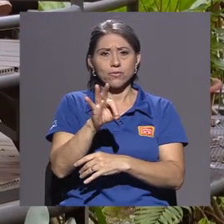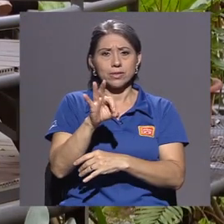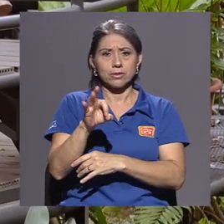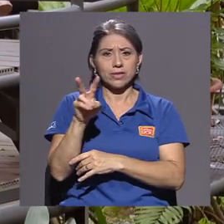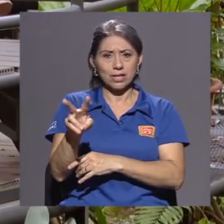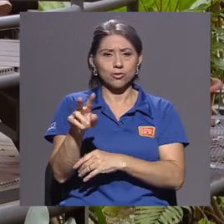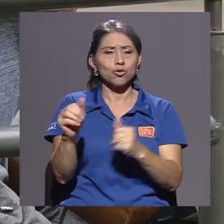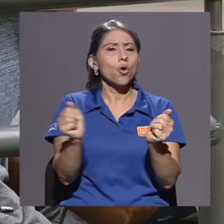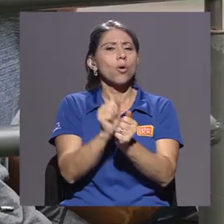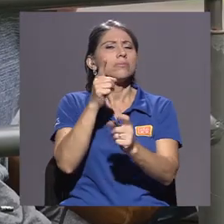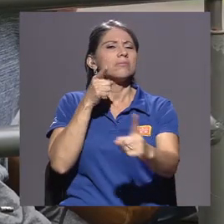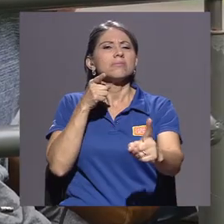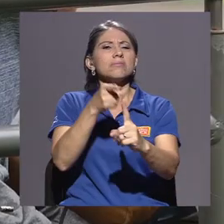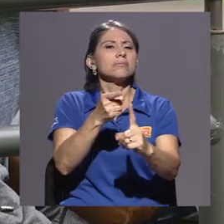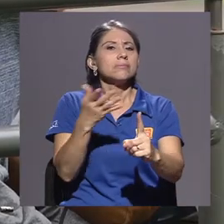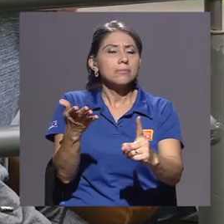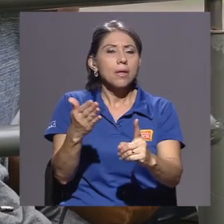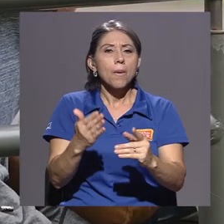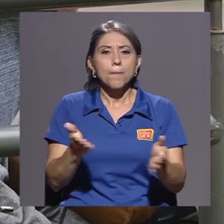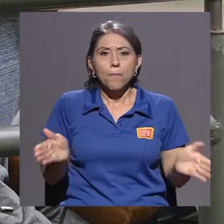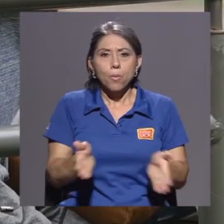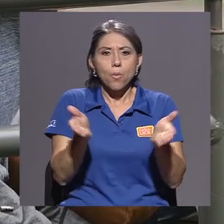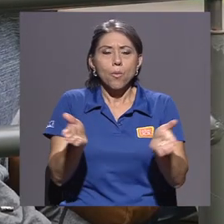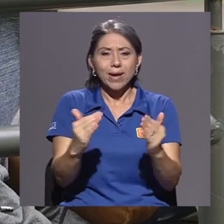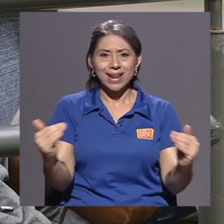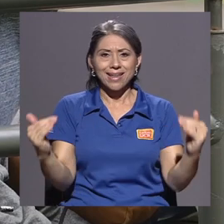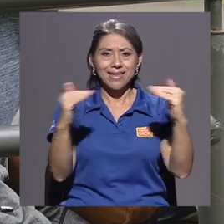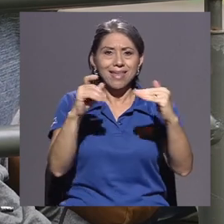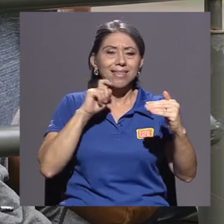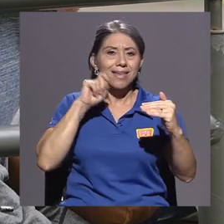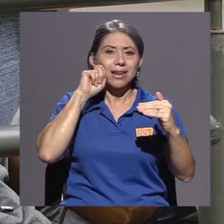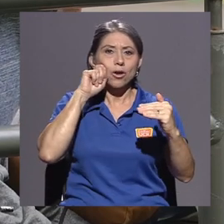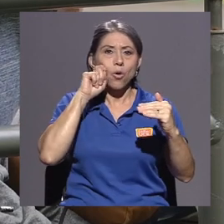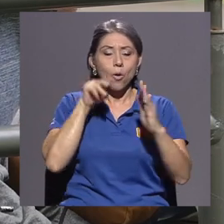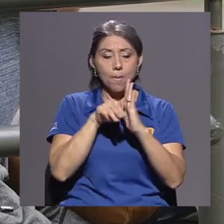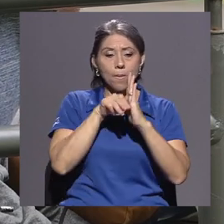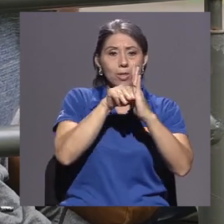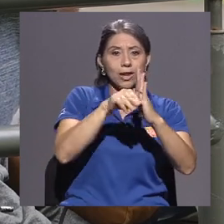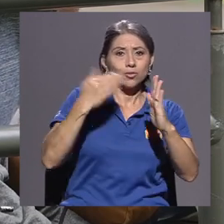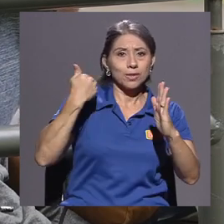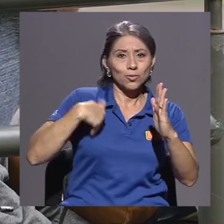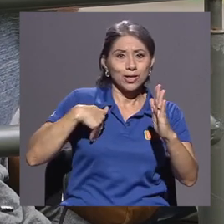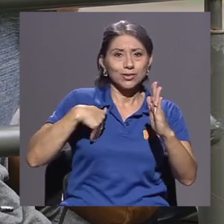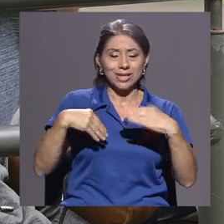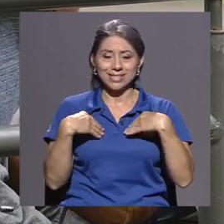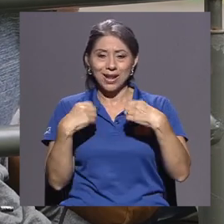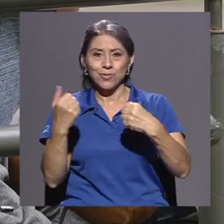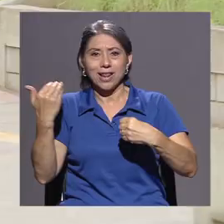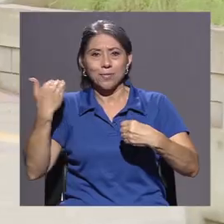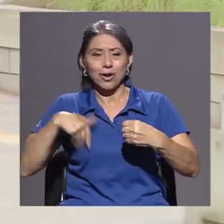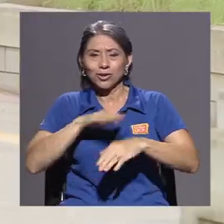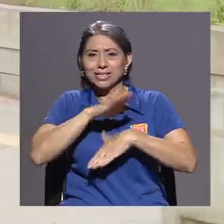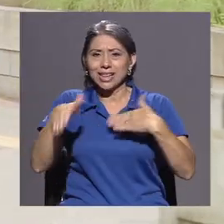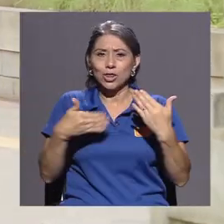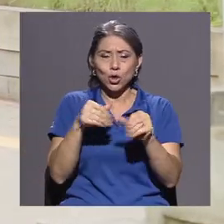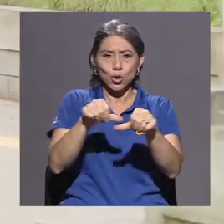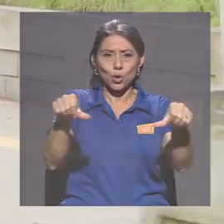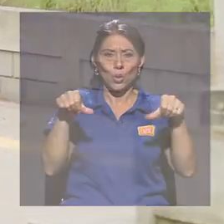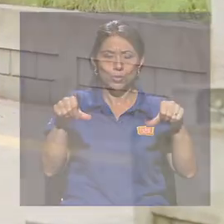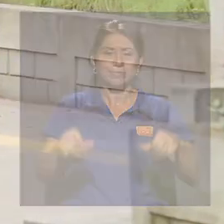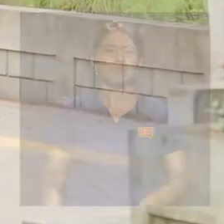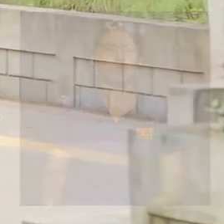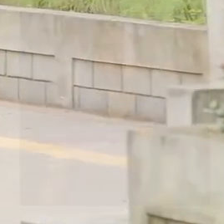con el objetivo de promover la equidad de género, los modelos masculinos y la salud en los varones en todos sus ámbitos.